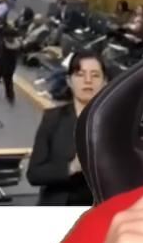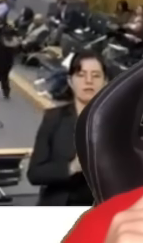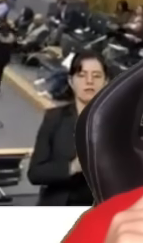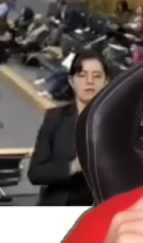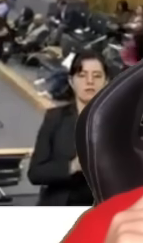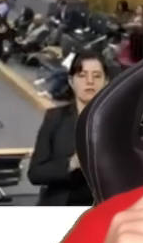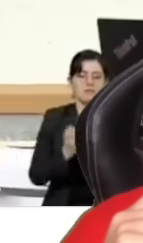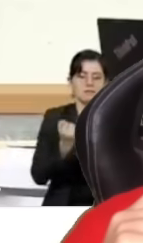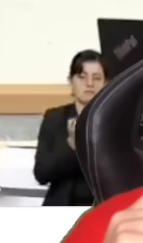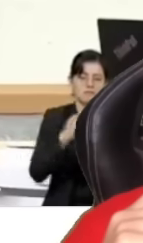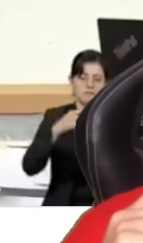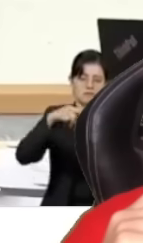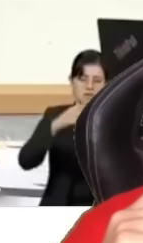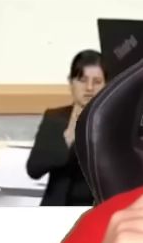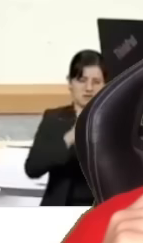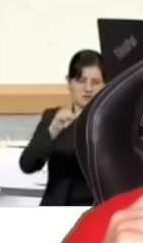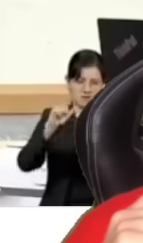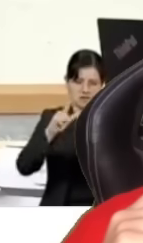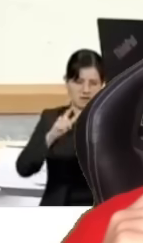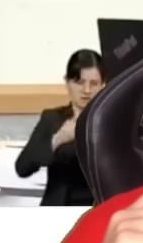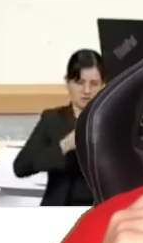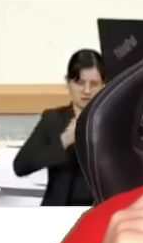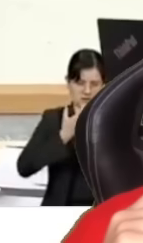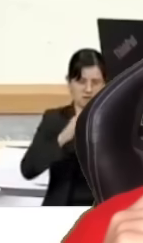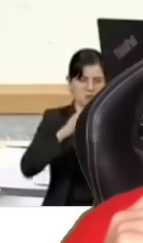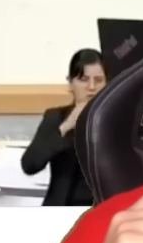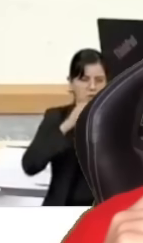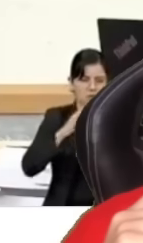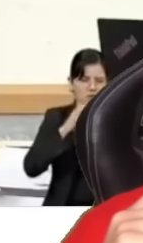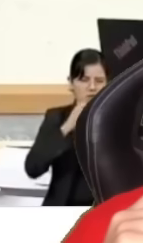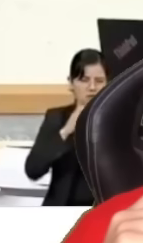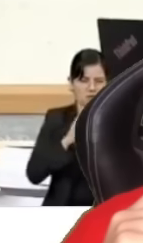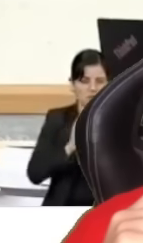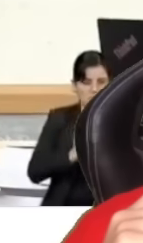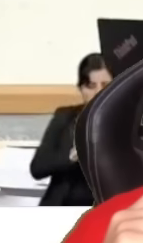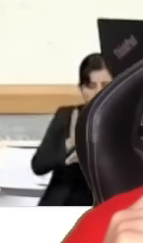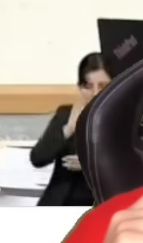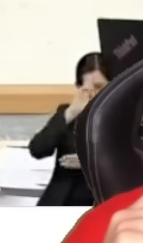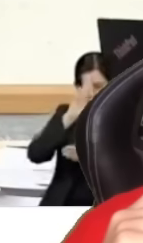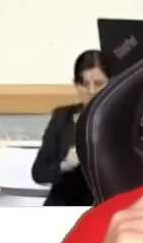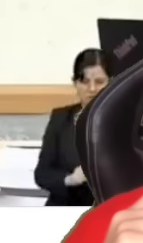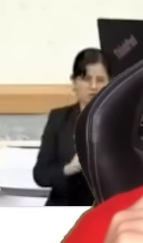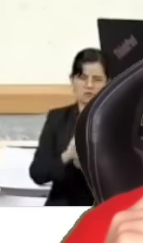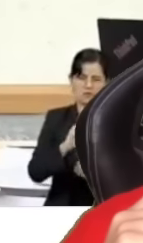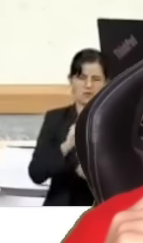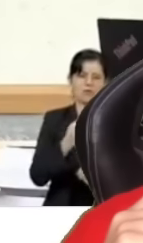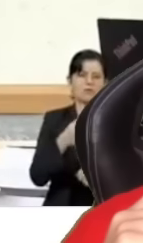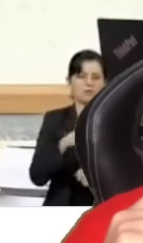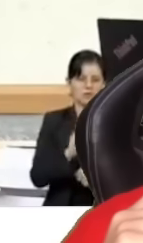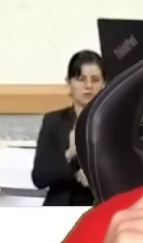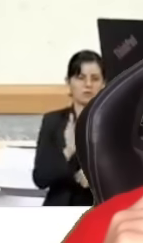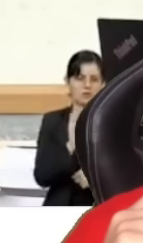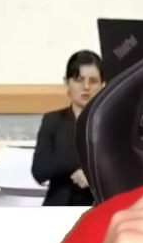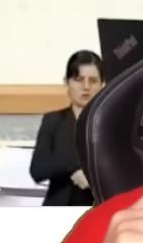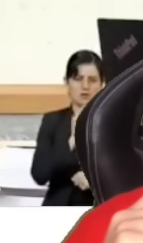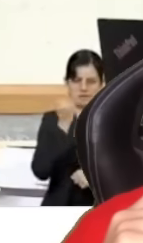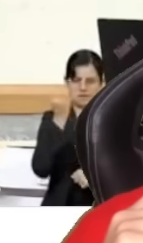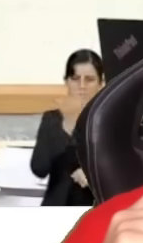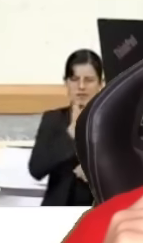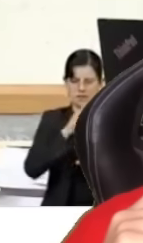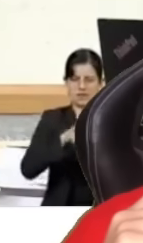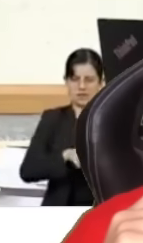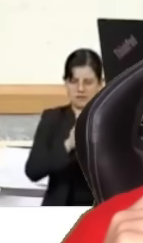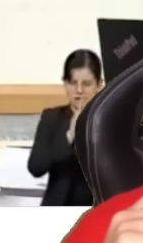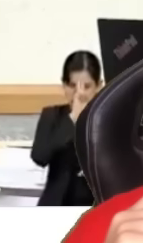coartar su libertad de comunicación manifestación y estrategia política respetémonos las imágenes